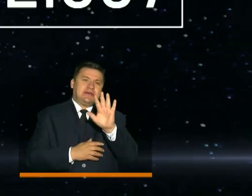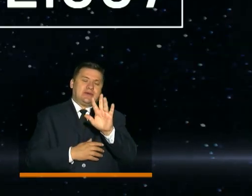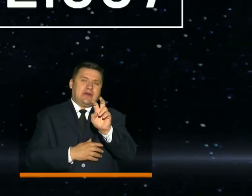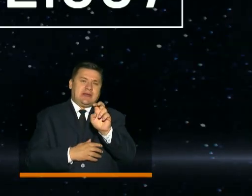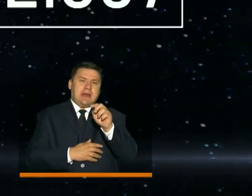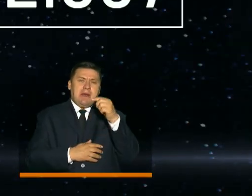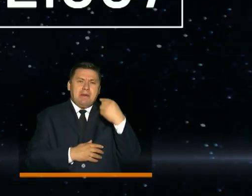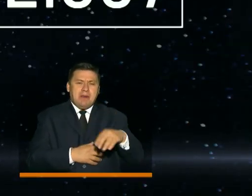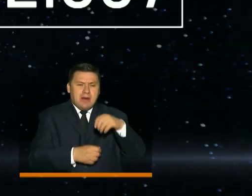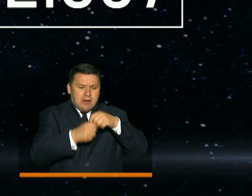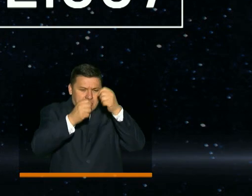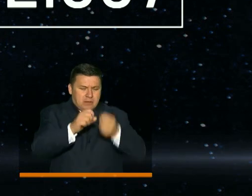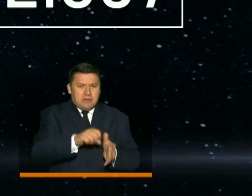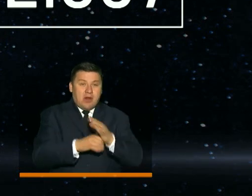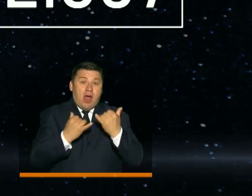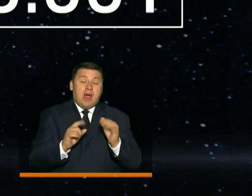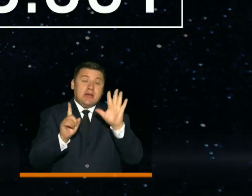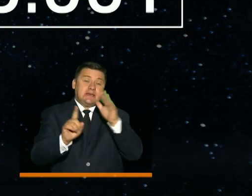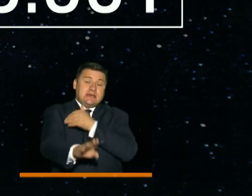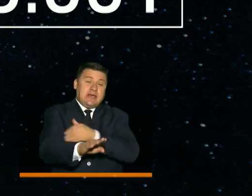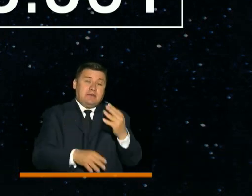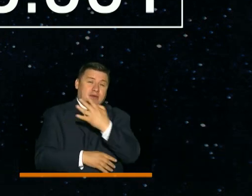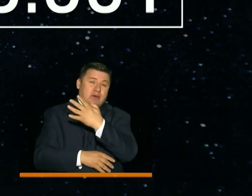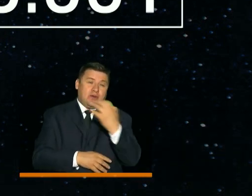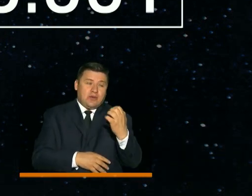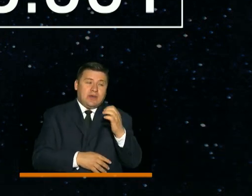19.952.057 casos, hay